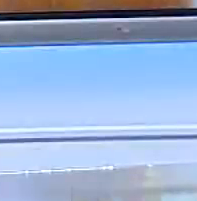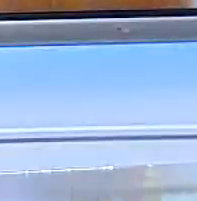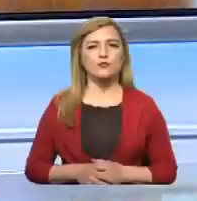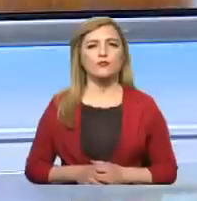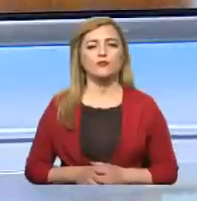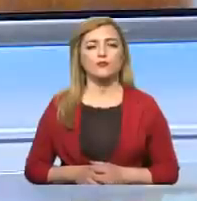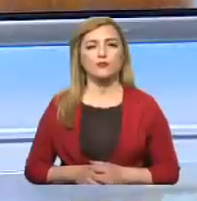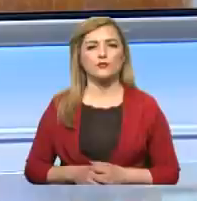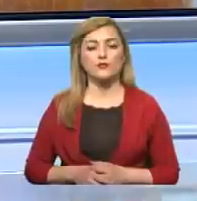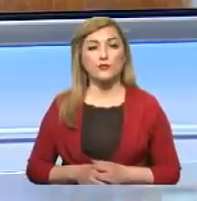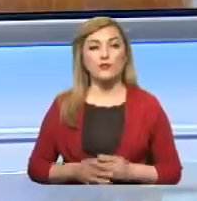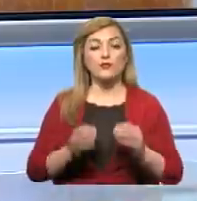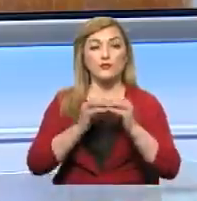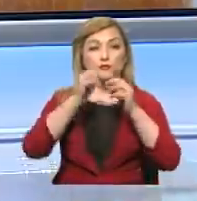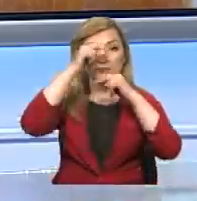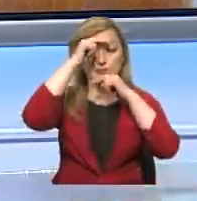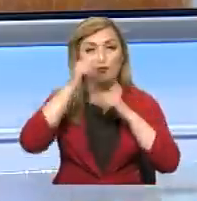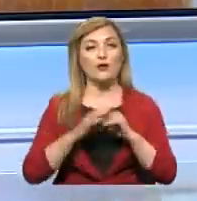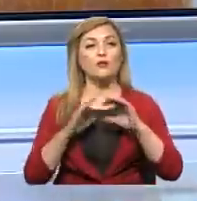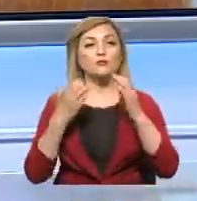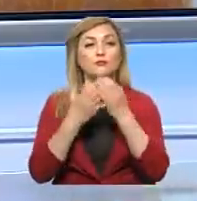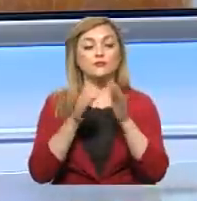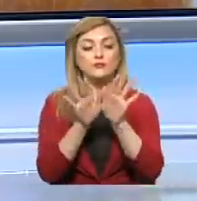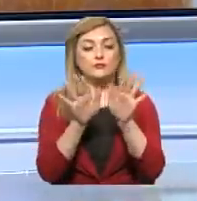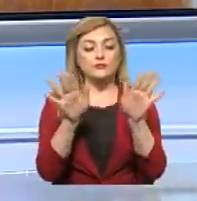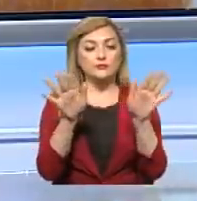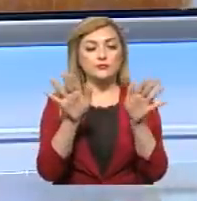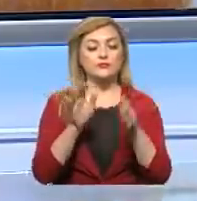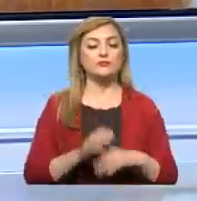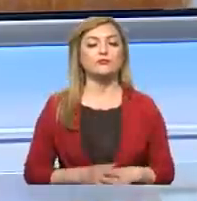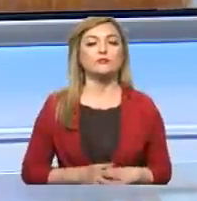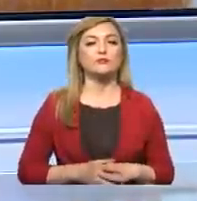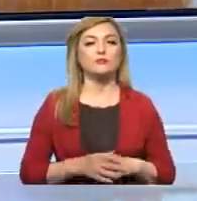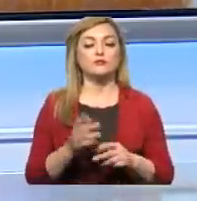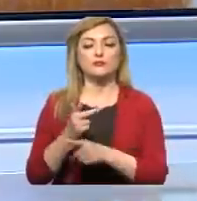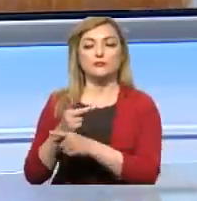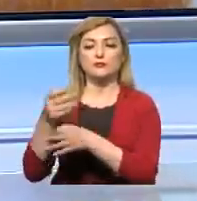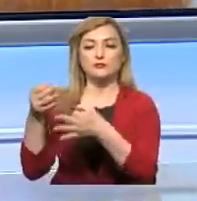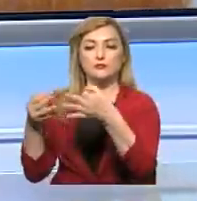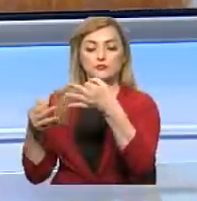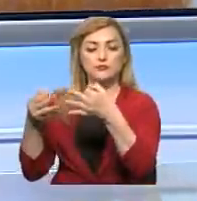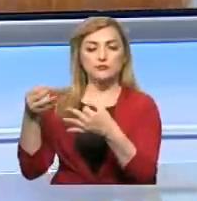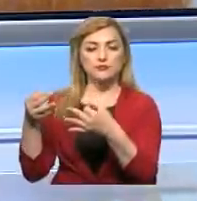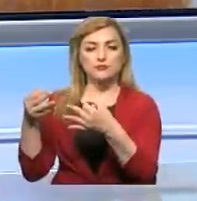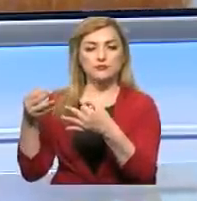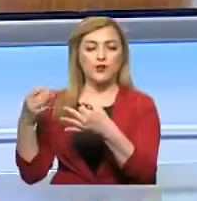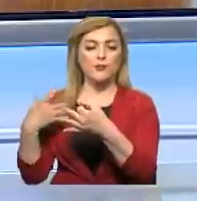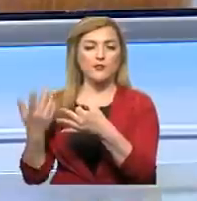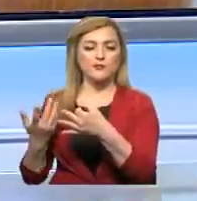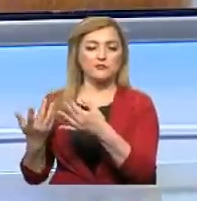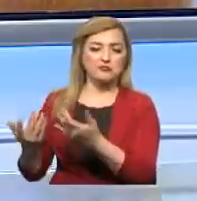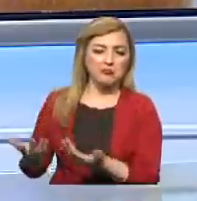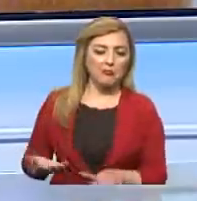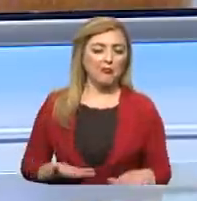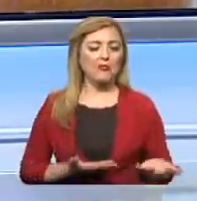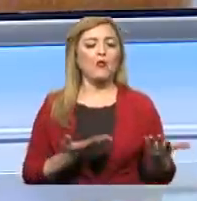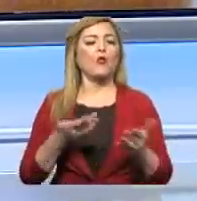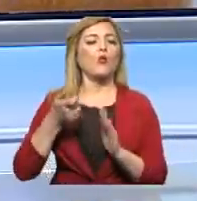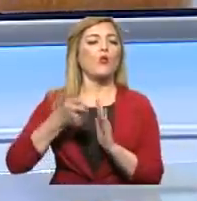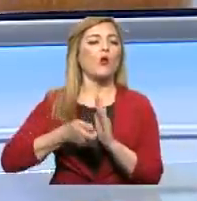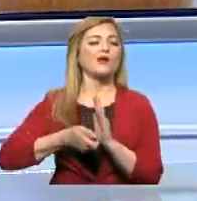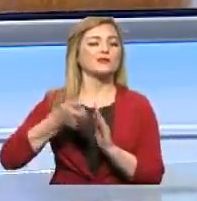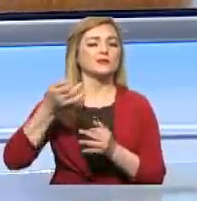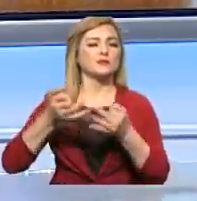Estamos de regreso con más noticias. En Comisión General, el Pleno del Consejo de la Judicatura recibió a los jueces de la Corte Nacional de Justicia.